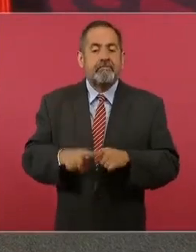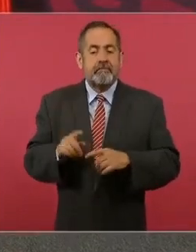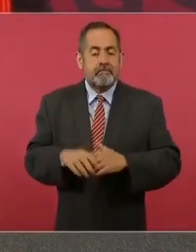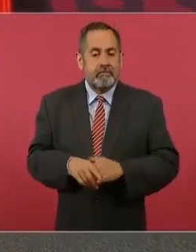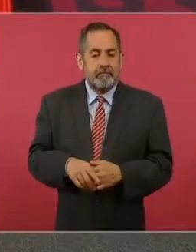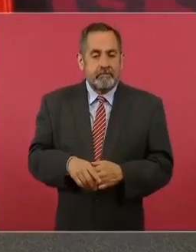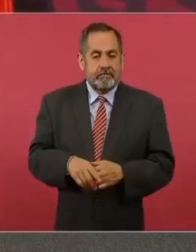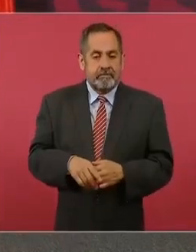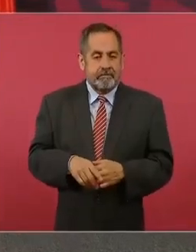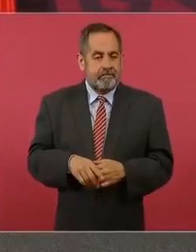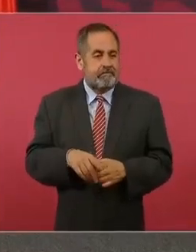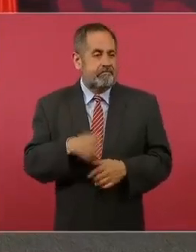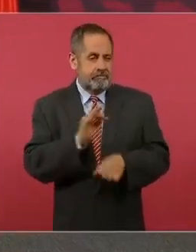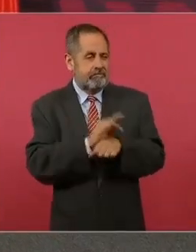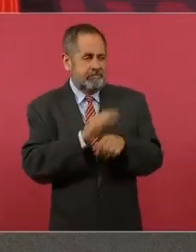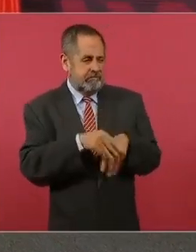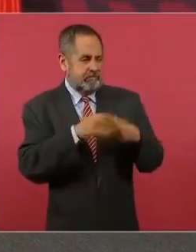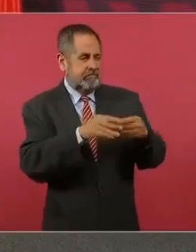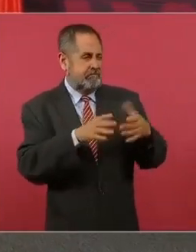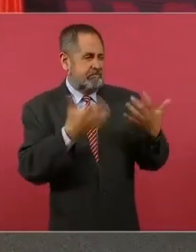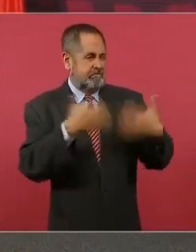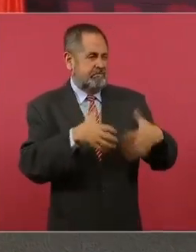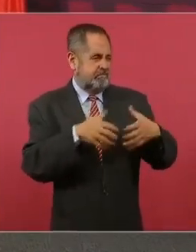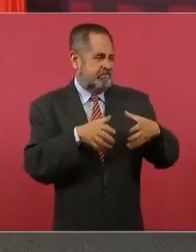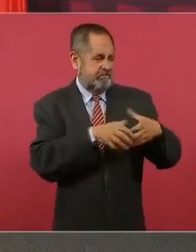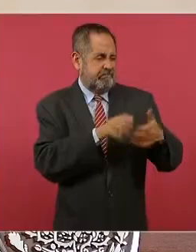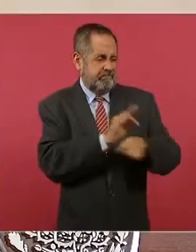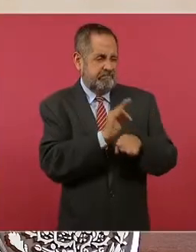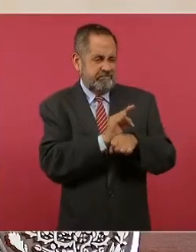en beneficio de las grandes corporaciones?